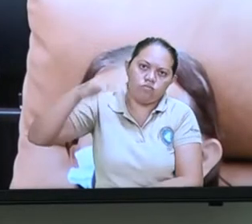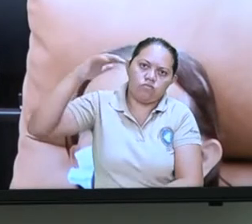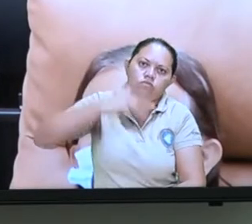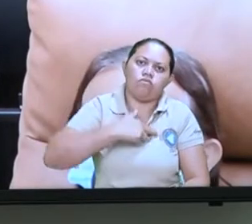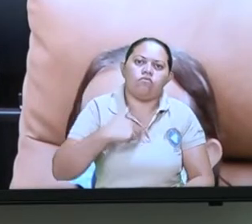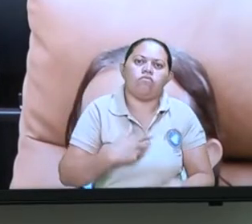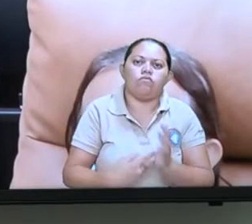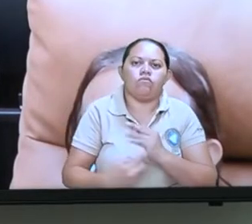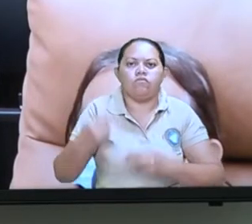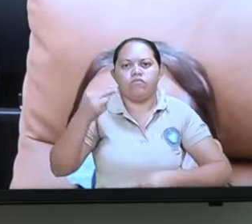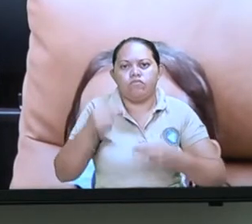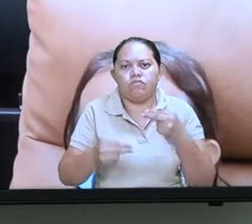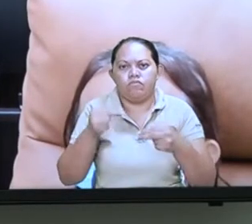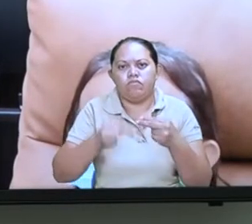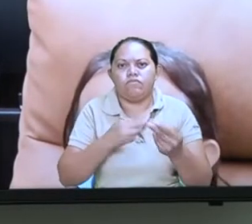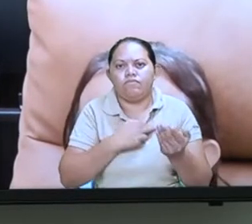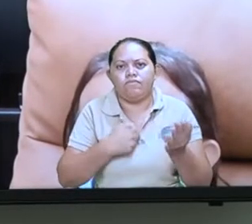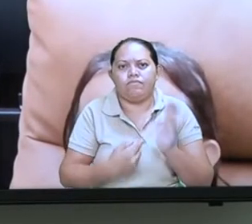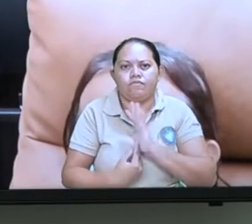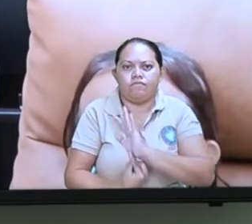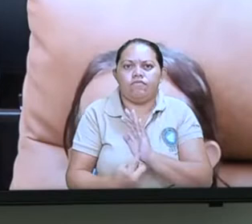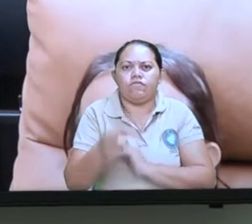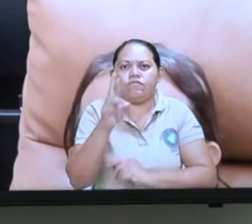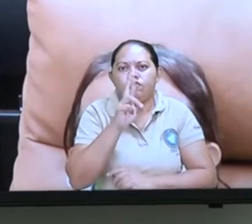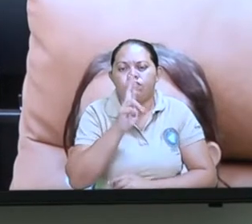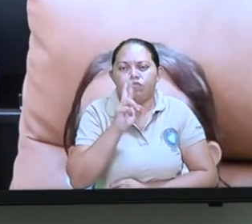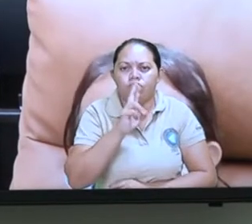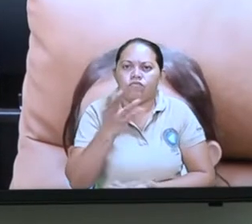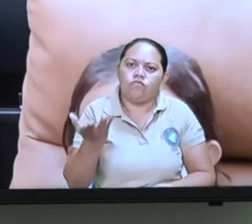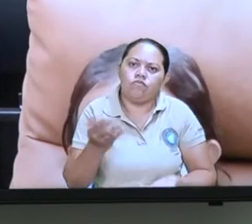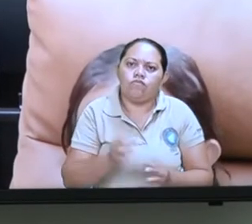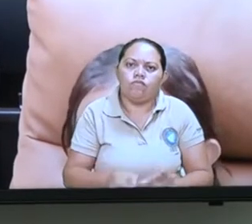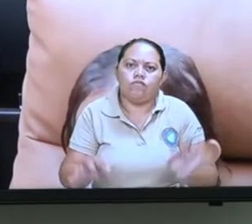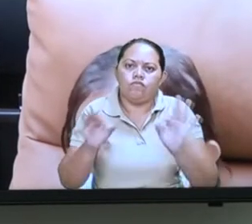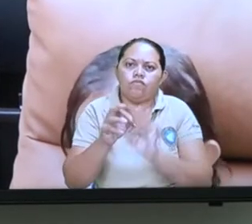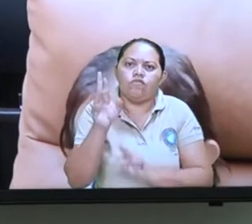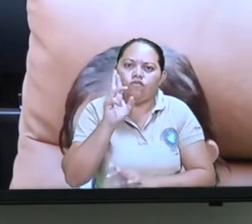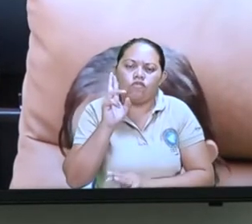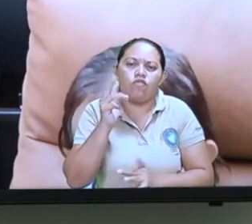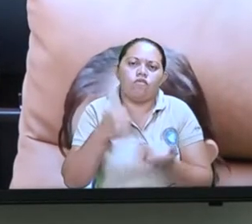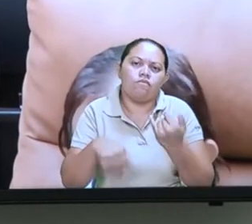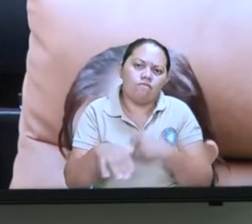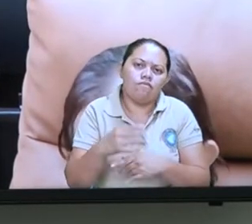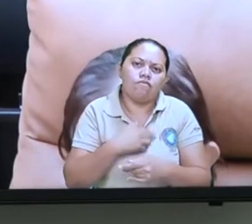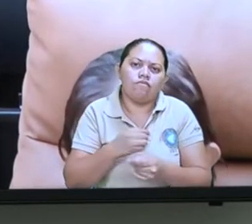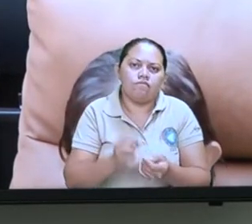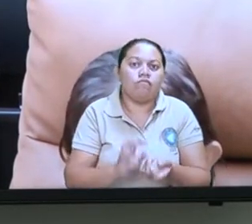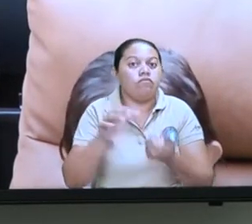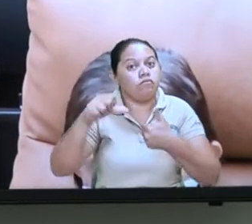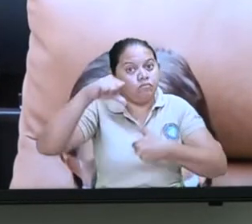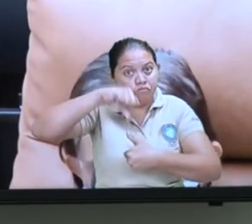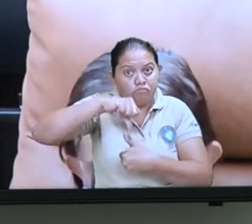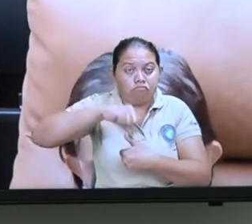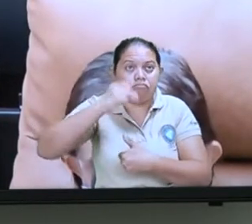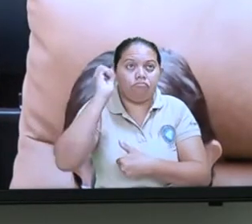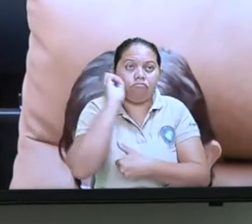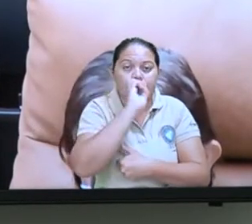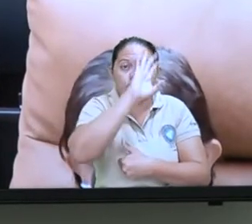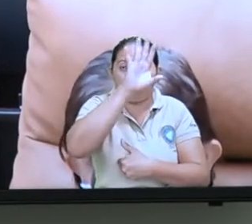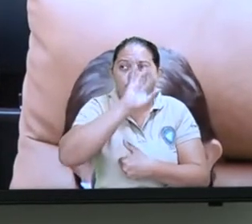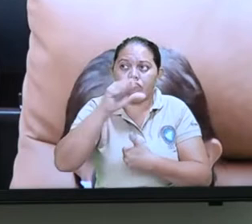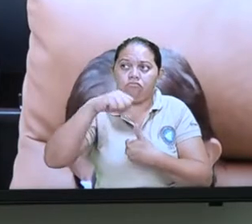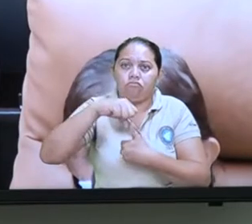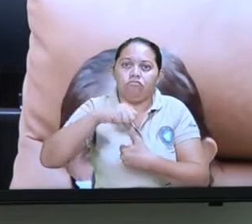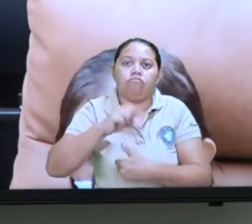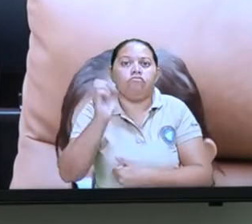Tenemos un número bueno de exportaciones de frijoles. Se está exportando a Centroamérica, sobre todo a los países como